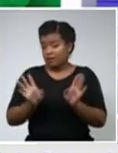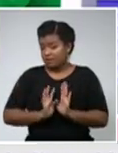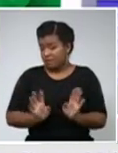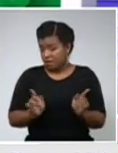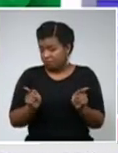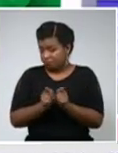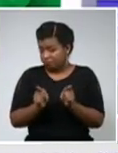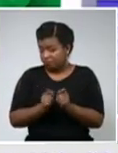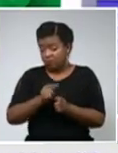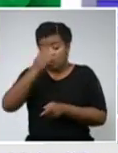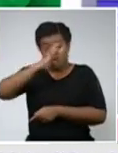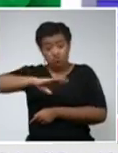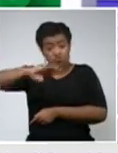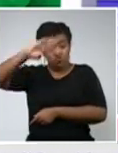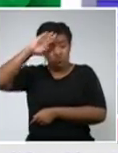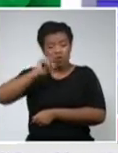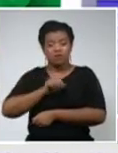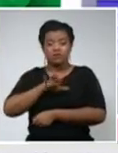los